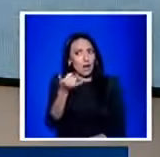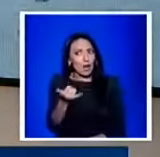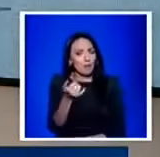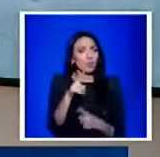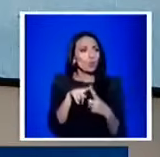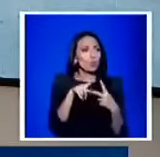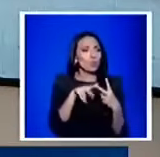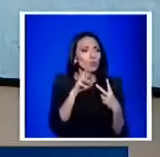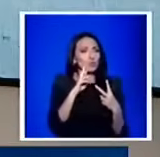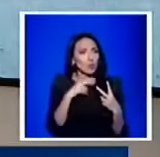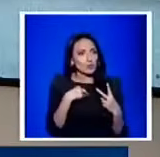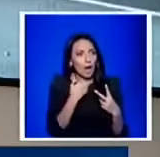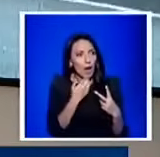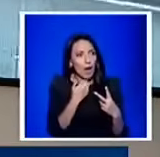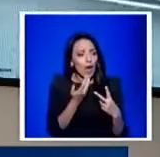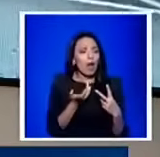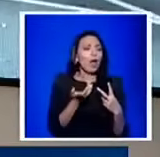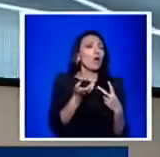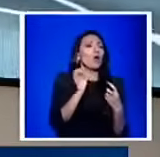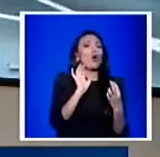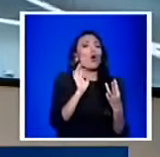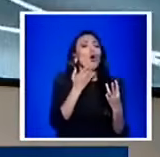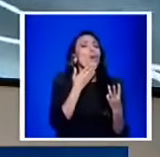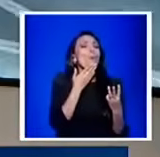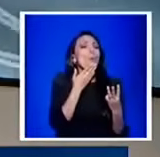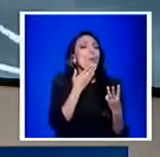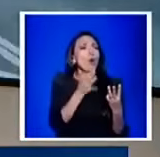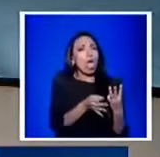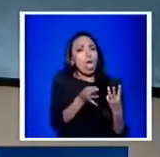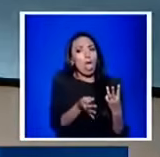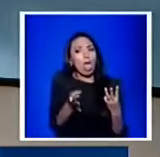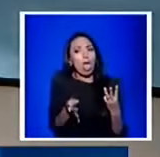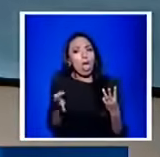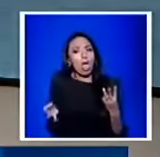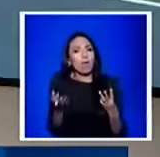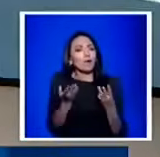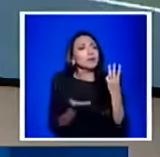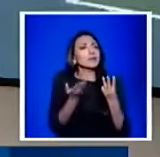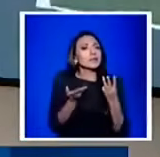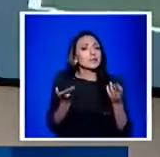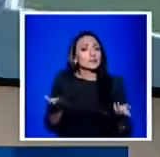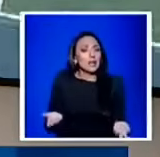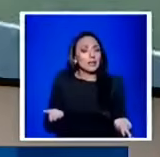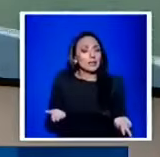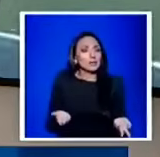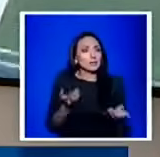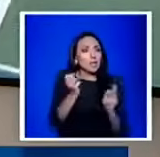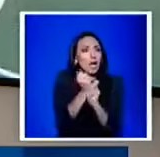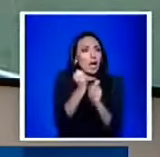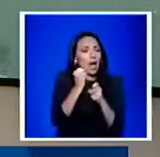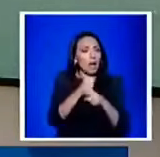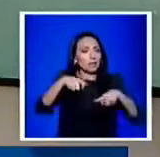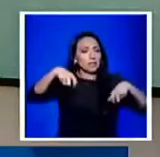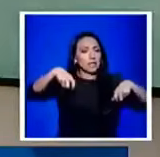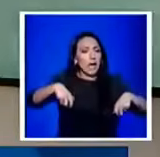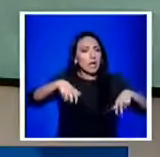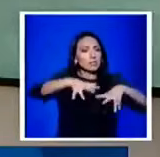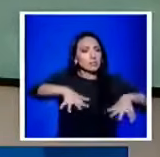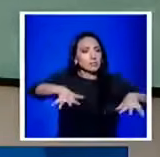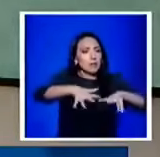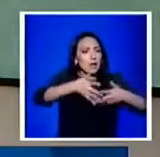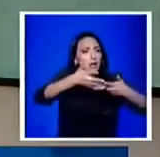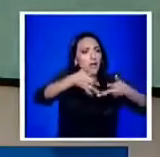alguna respuesta hasta el momento o le están dando largas al asunto? Porque dicen, la cancha ya está hecha, no tenemos nada que ver, fue